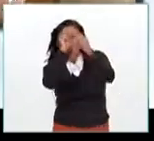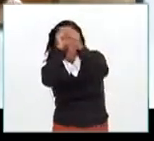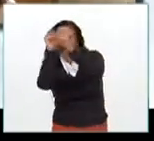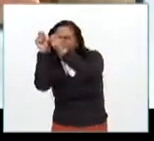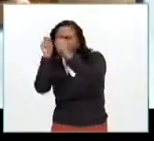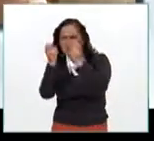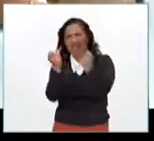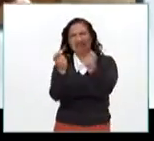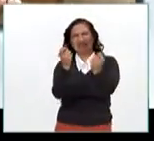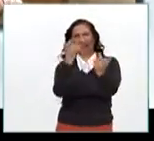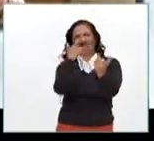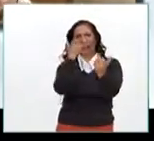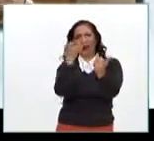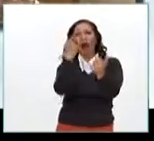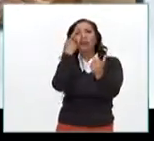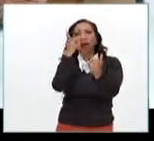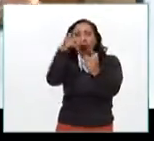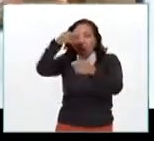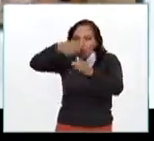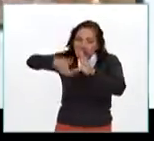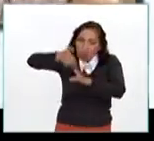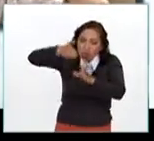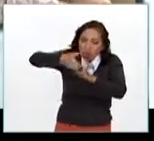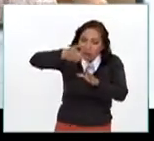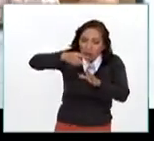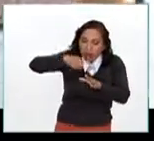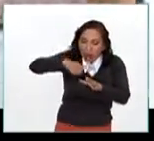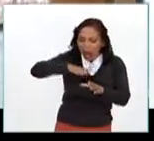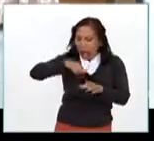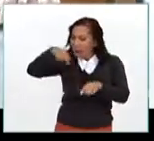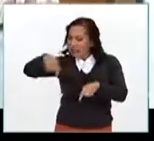remaches, ¿qué es esto? ¿No? Hasta que dicen, no,